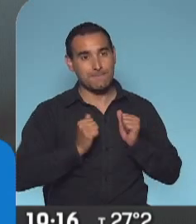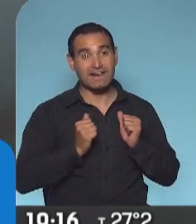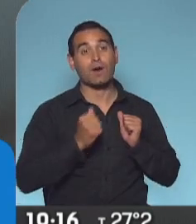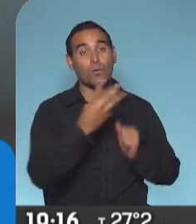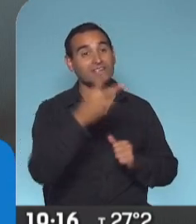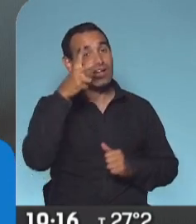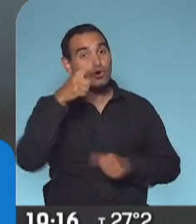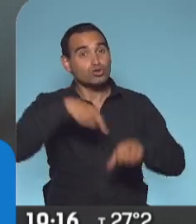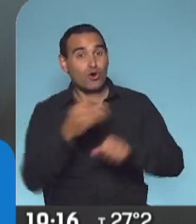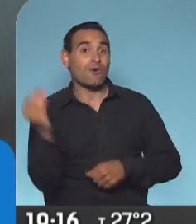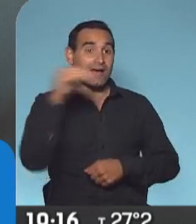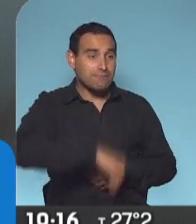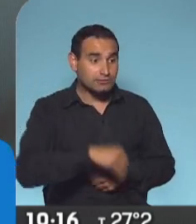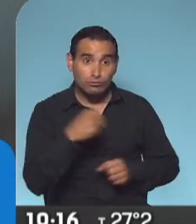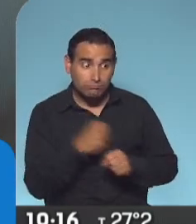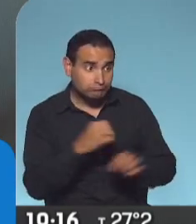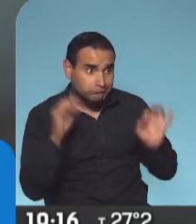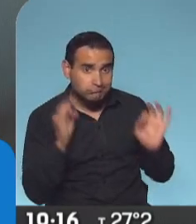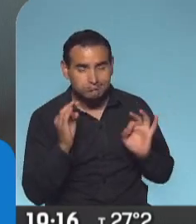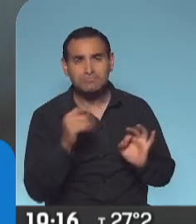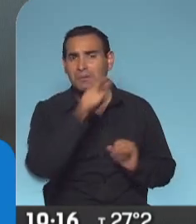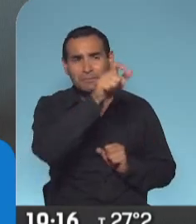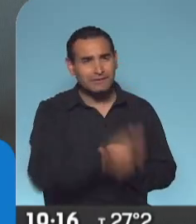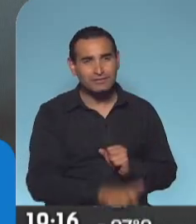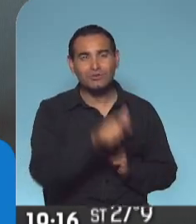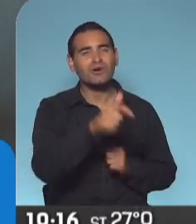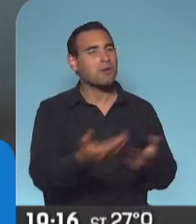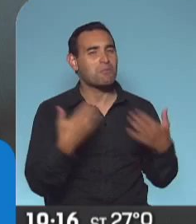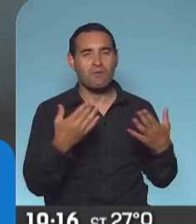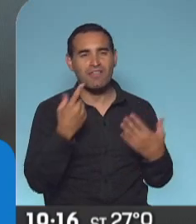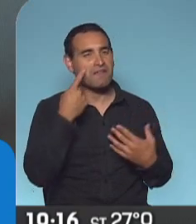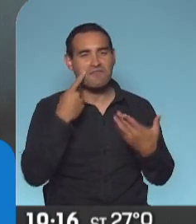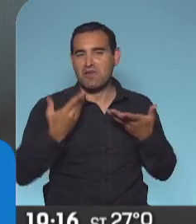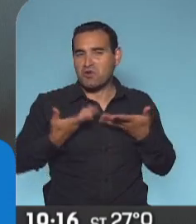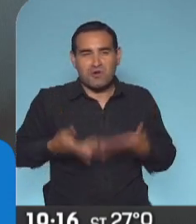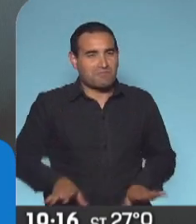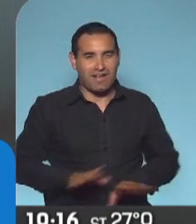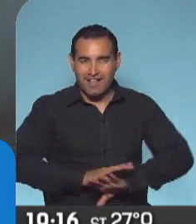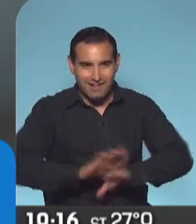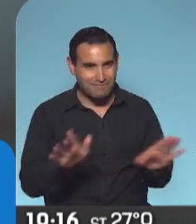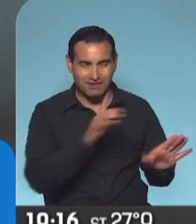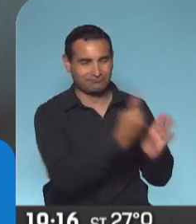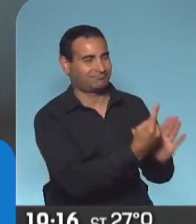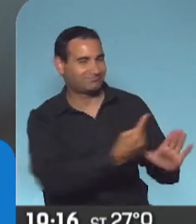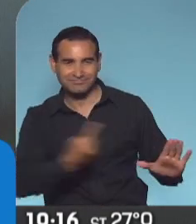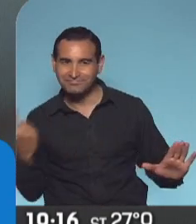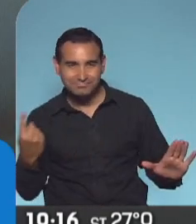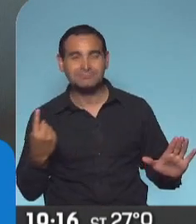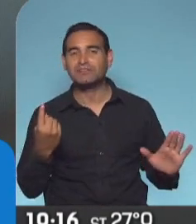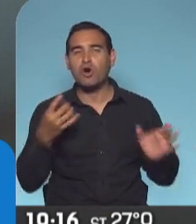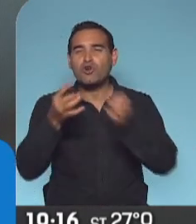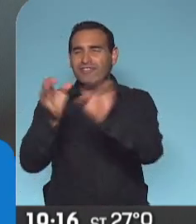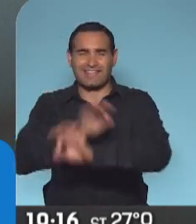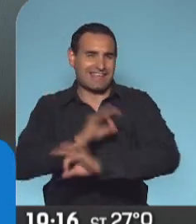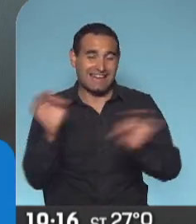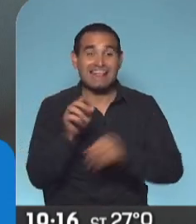se confirma que no elimina virus y ese paciente pasa a tener una vida normal. Ya ese paciente no contagia,